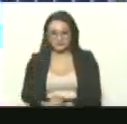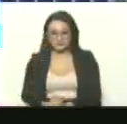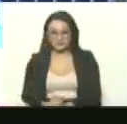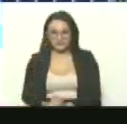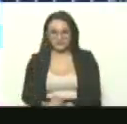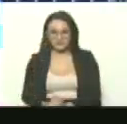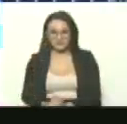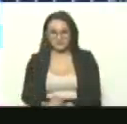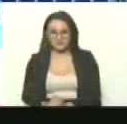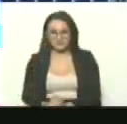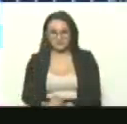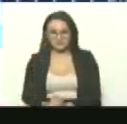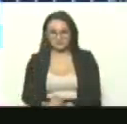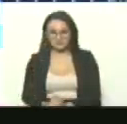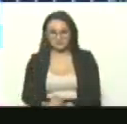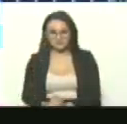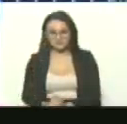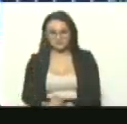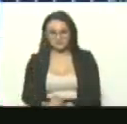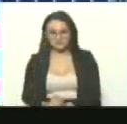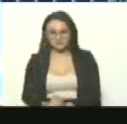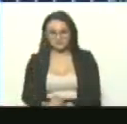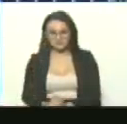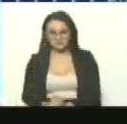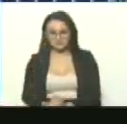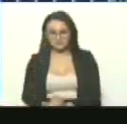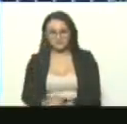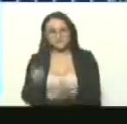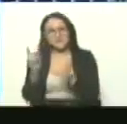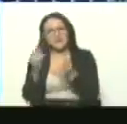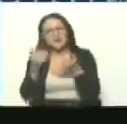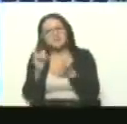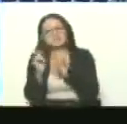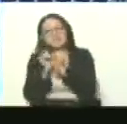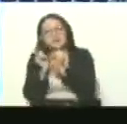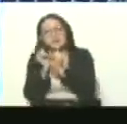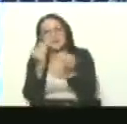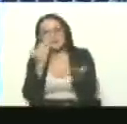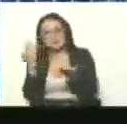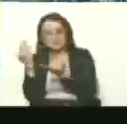ejemplares de cotorra margariteña. Ellos son lo que llamamos pichones juveniles.